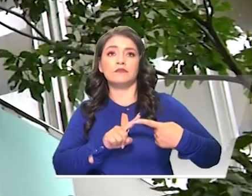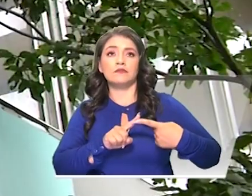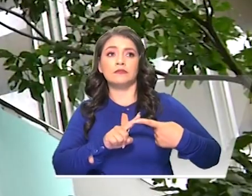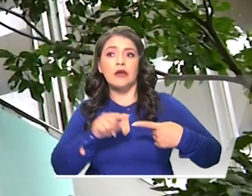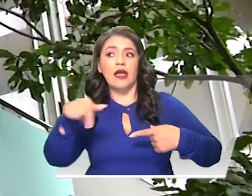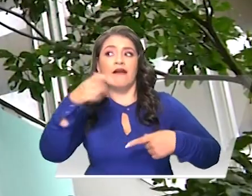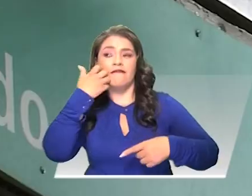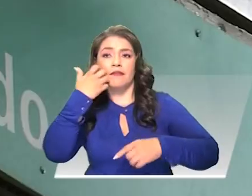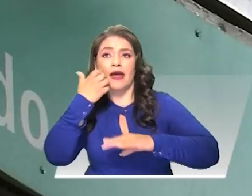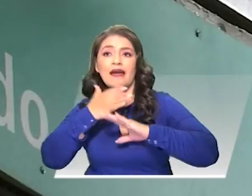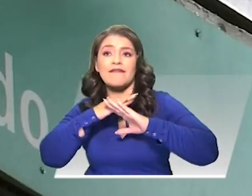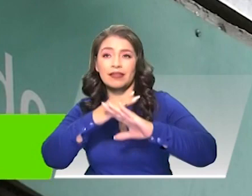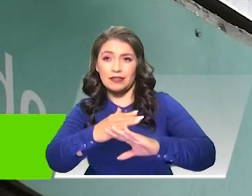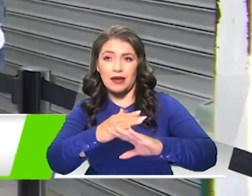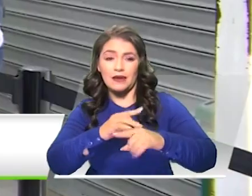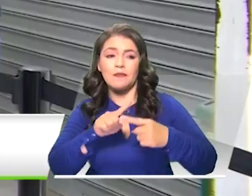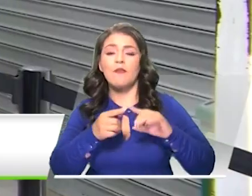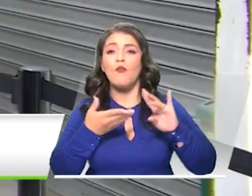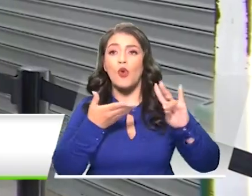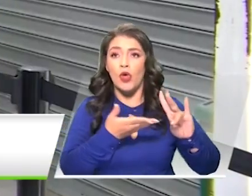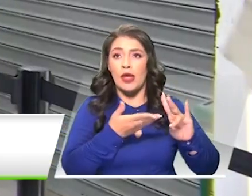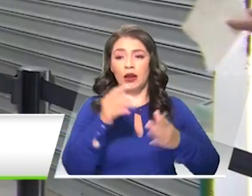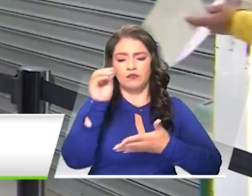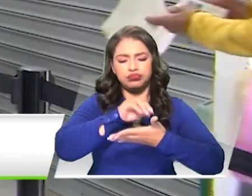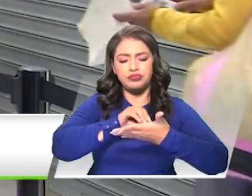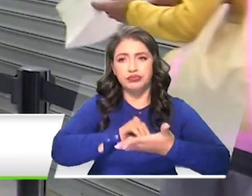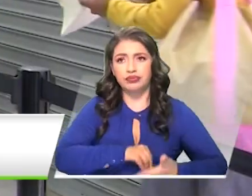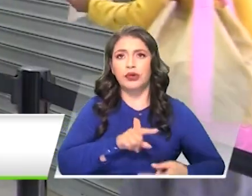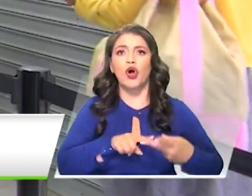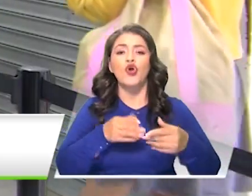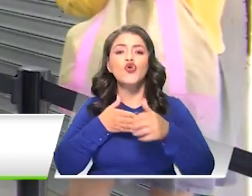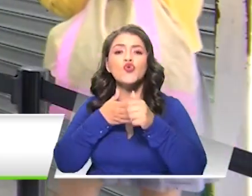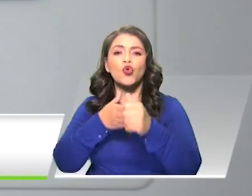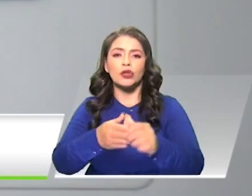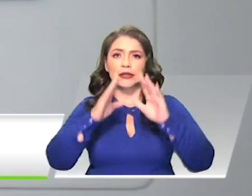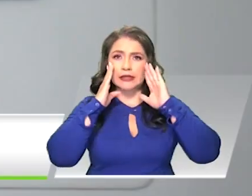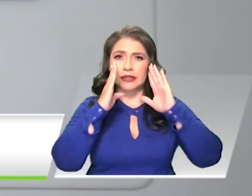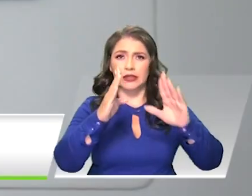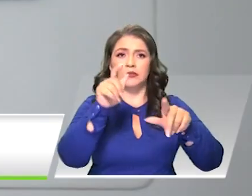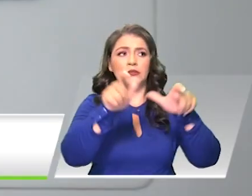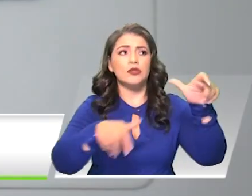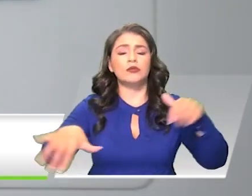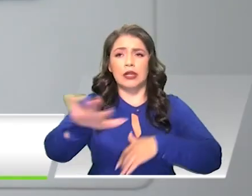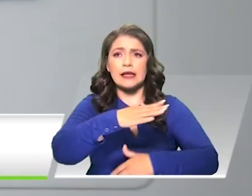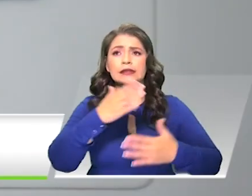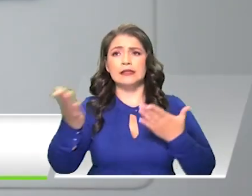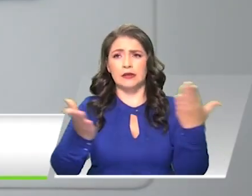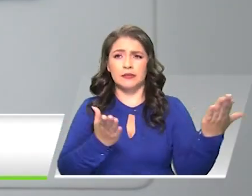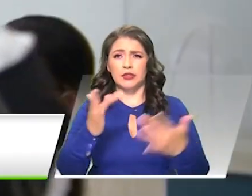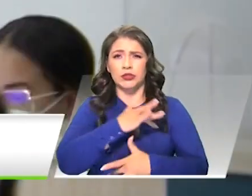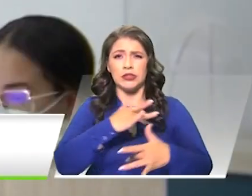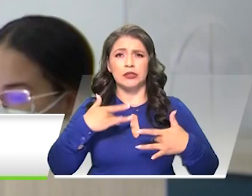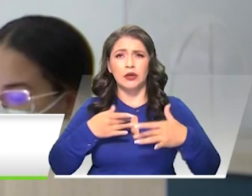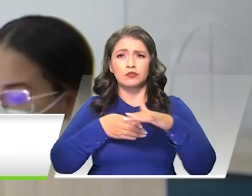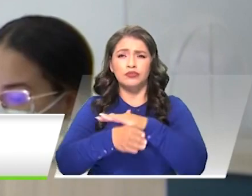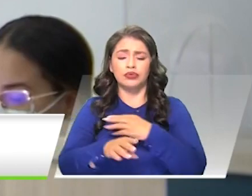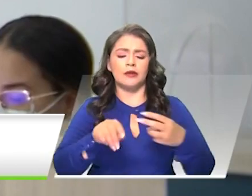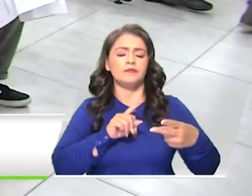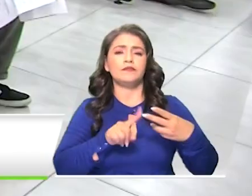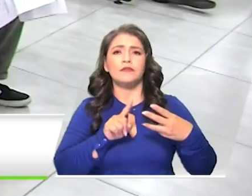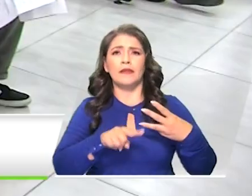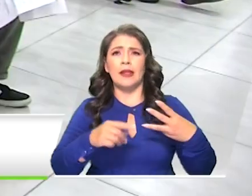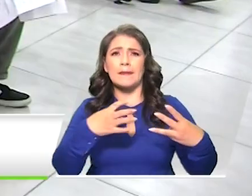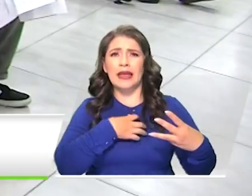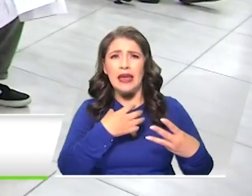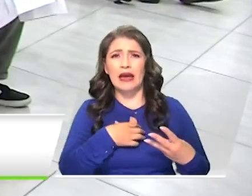de la enfermedad, consolidar las rutas integrales de atención que garanticen la accesibilidad a los servicios de salud, reducir las peticiones, quejas,